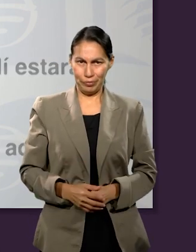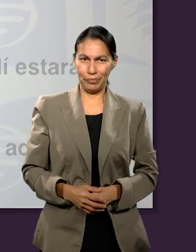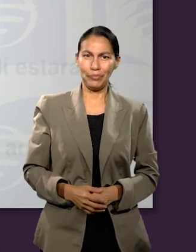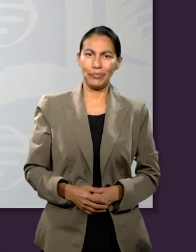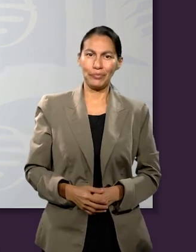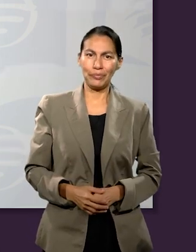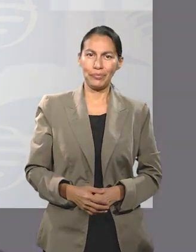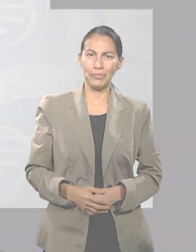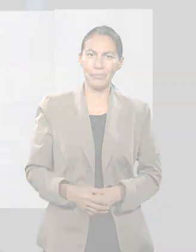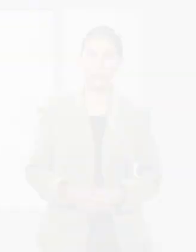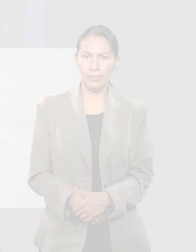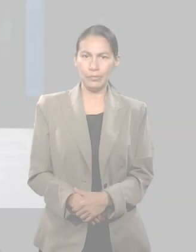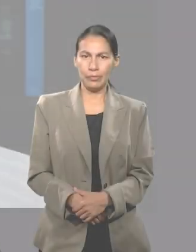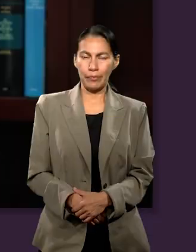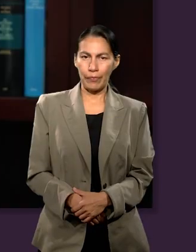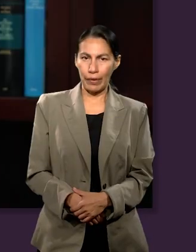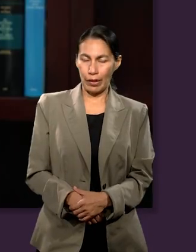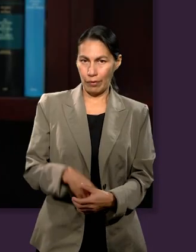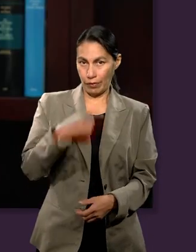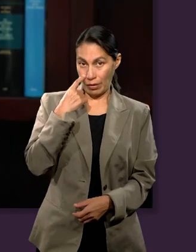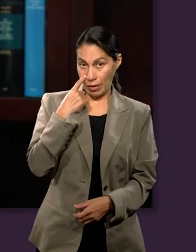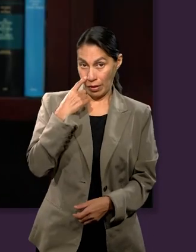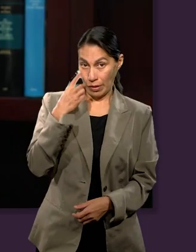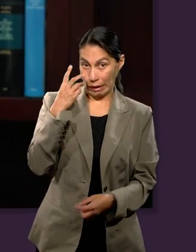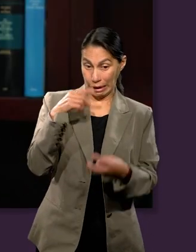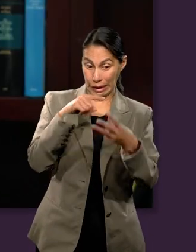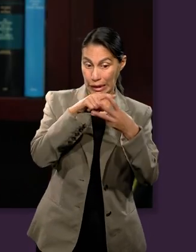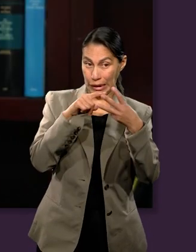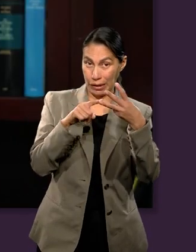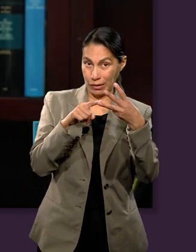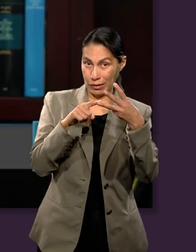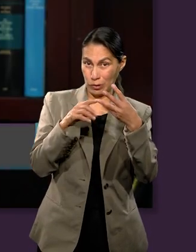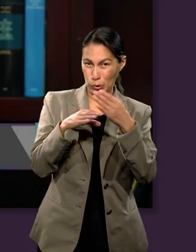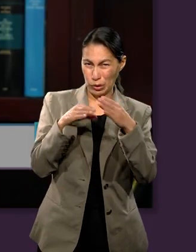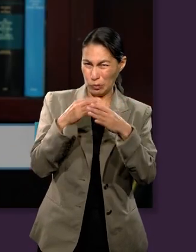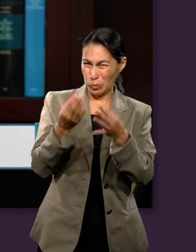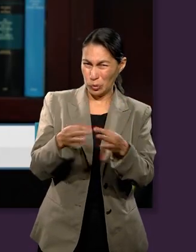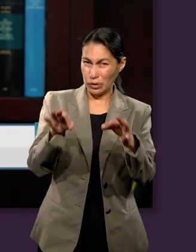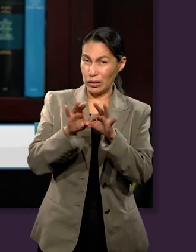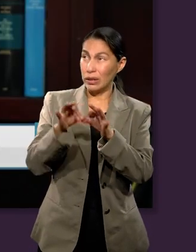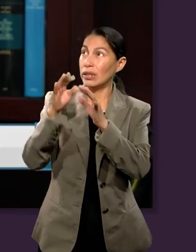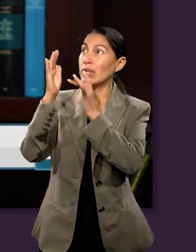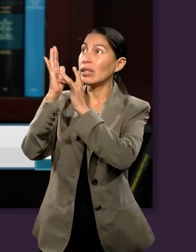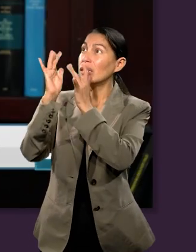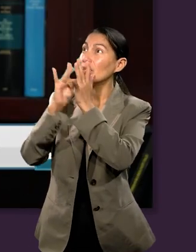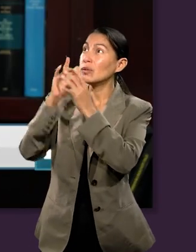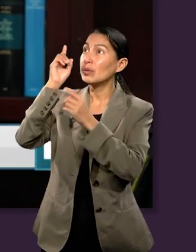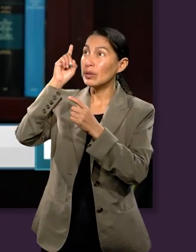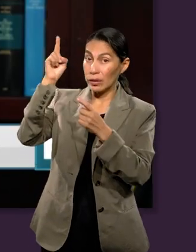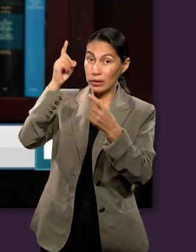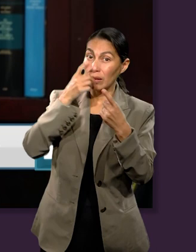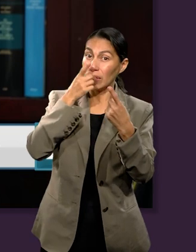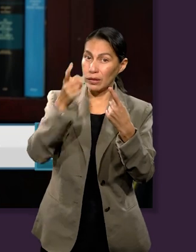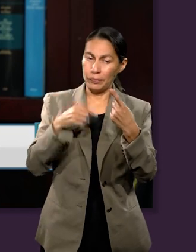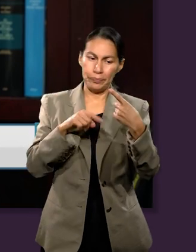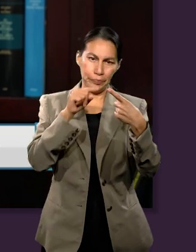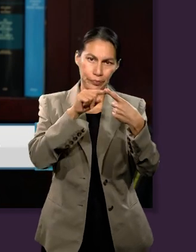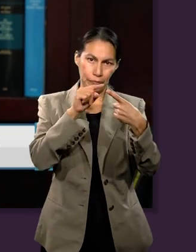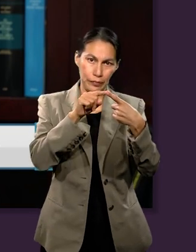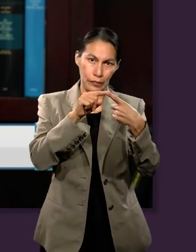respecto encontramos aquí tres elementos claves que el Señor Jesús señala primero